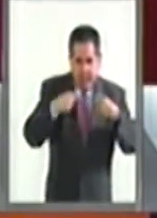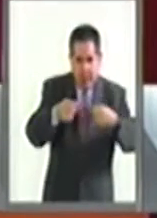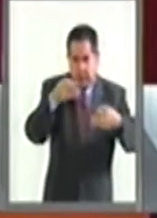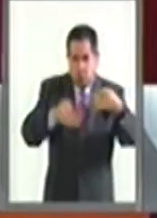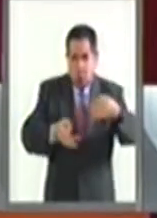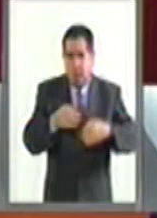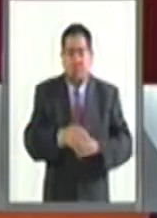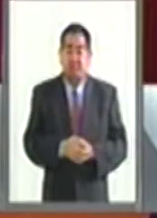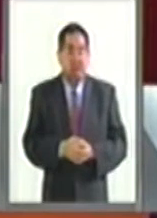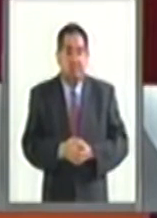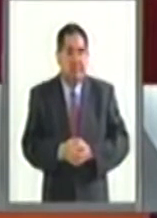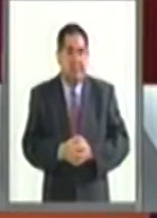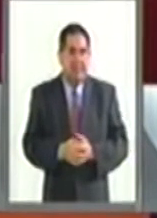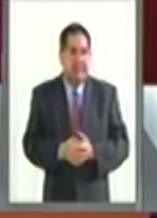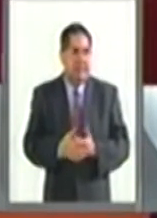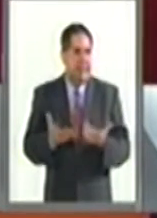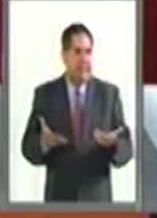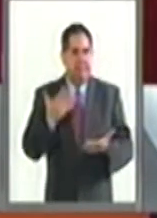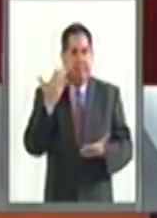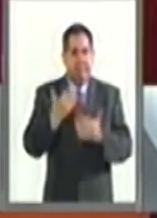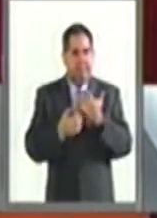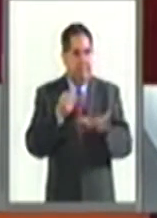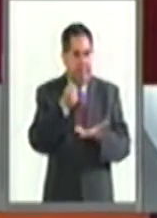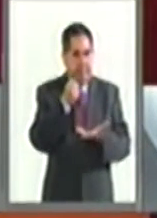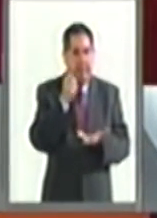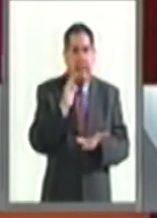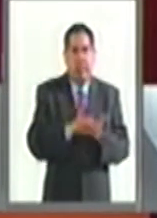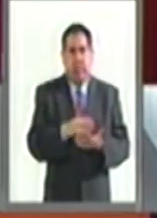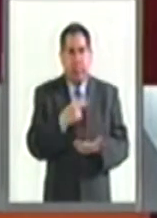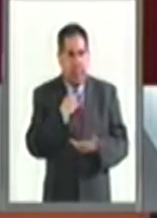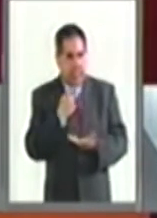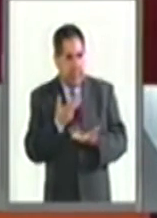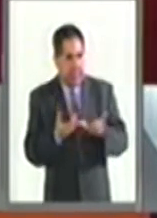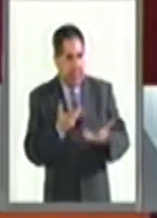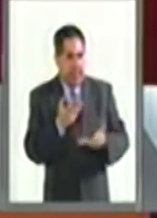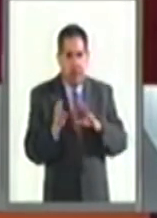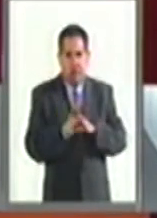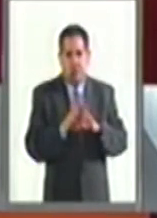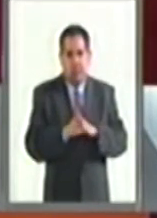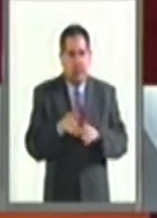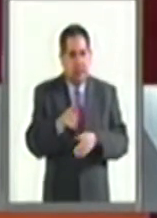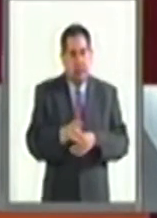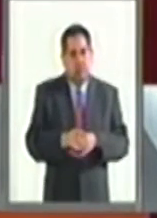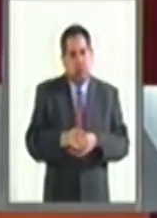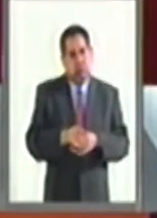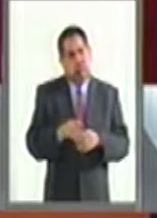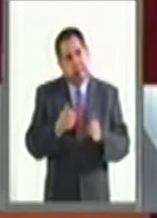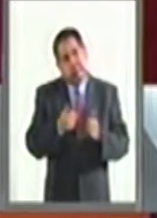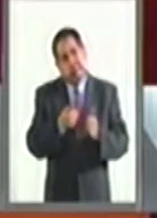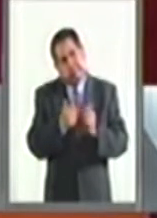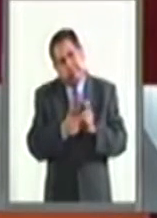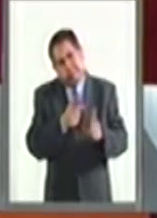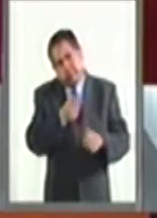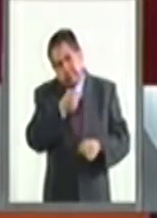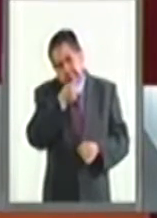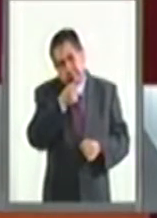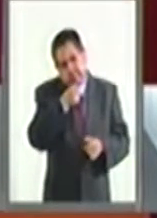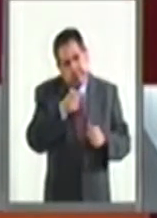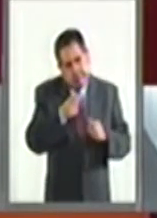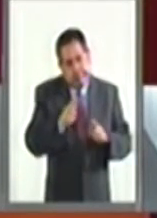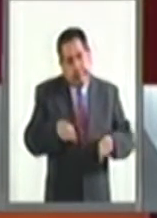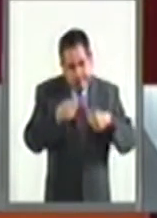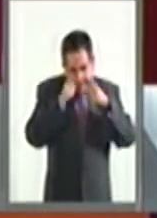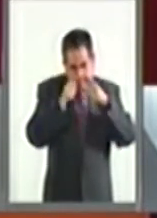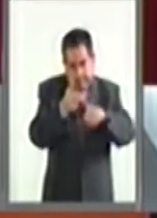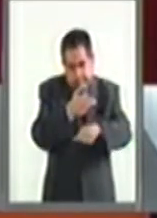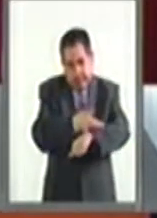justicia. Esta falta de recursos ha dado como resultado la obsoleta y arcaica manera en que se resuelven